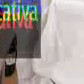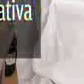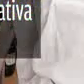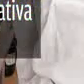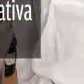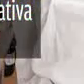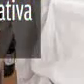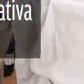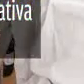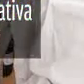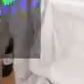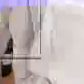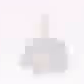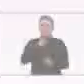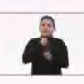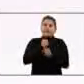Integración educativa.